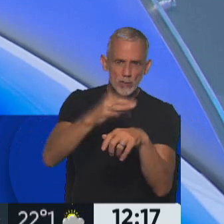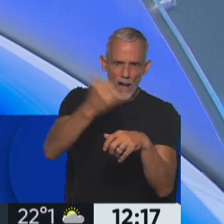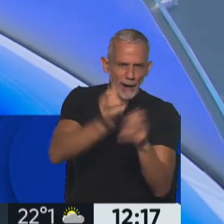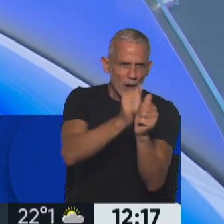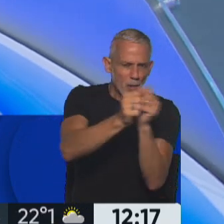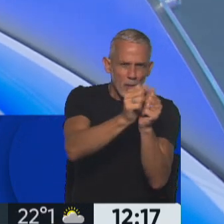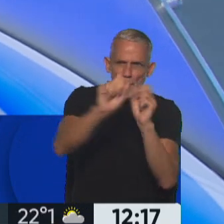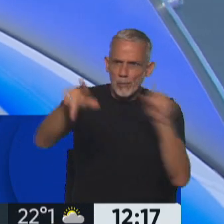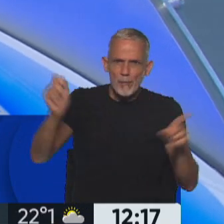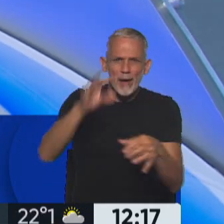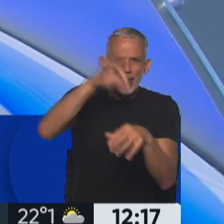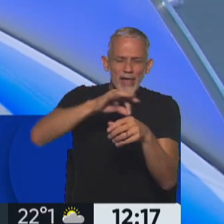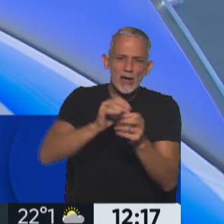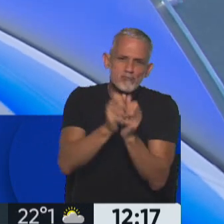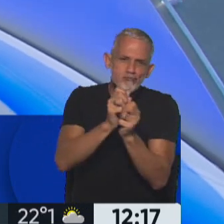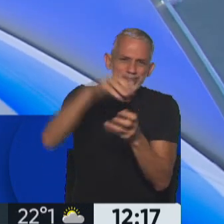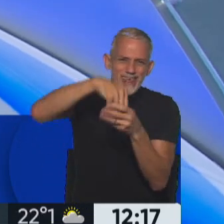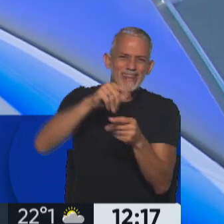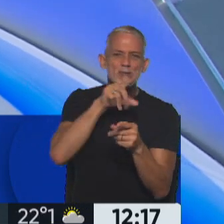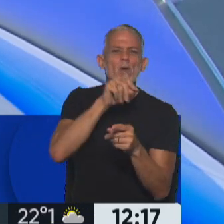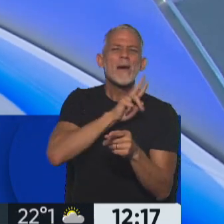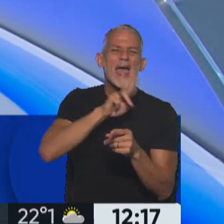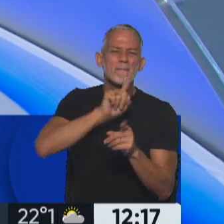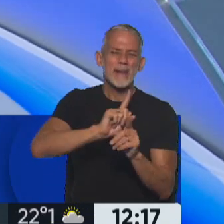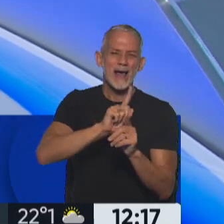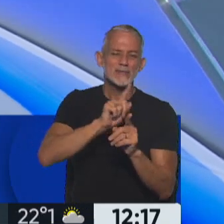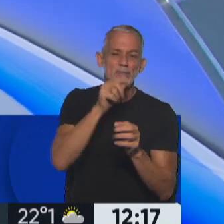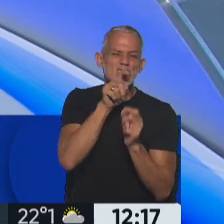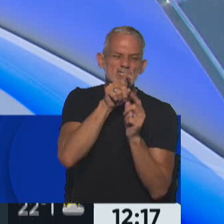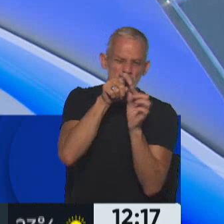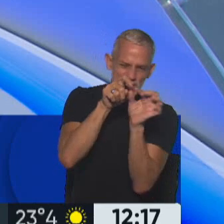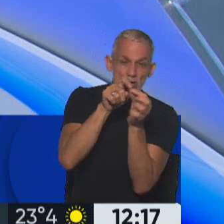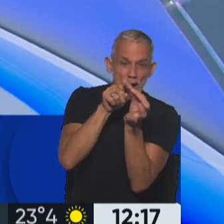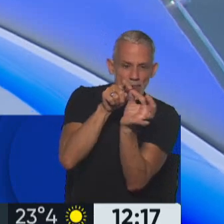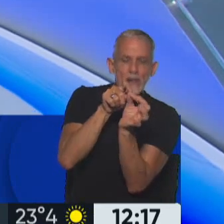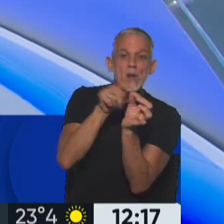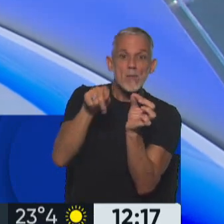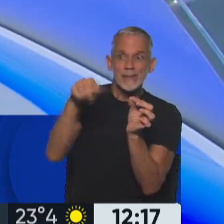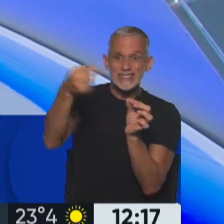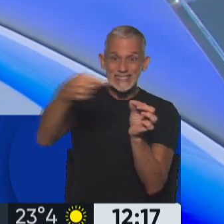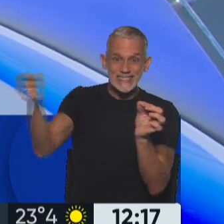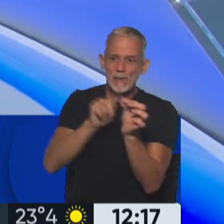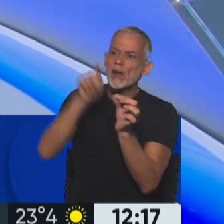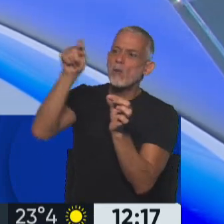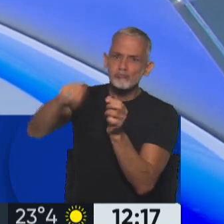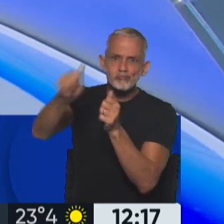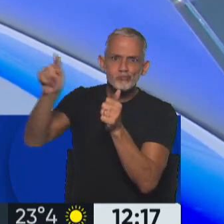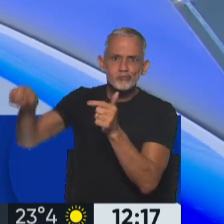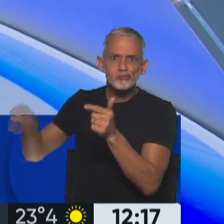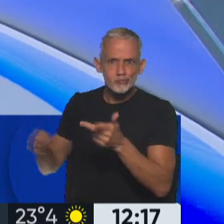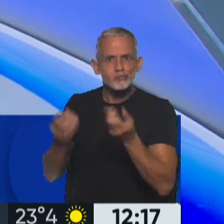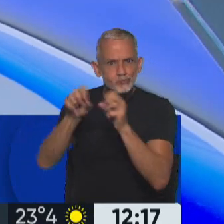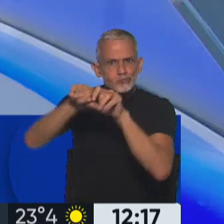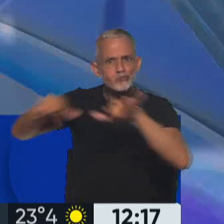produciendo dengue en sus glándulas salivales, las hembras, y eso para final de esta semana o principios de la siguiente van a estar activos. Claro.